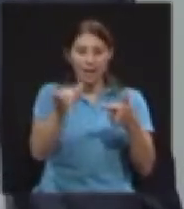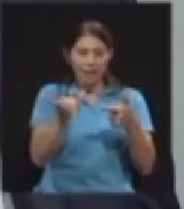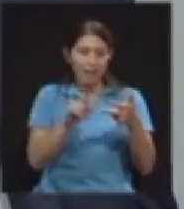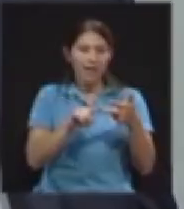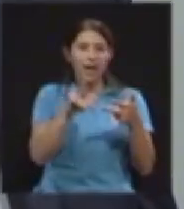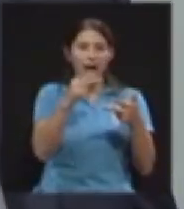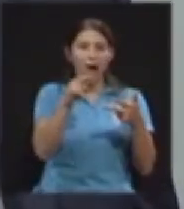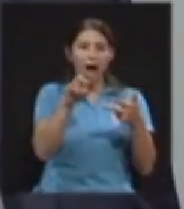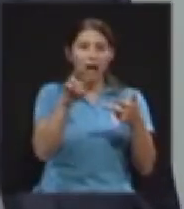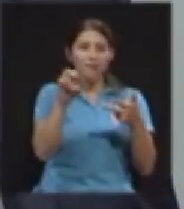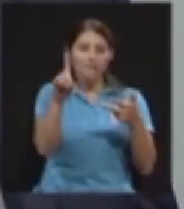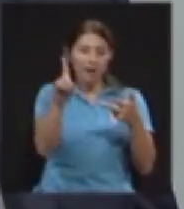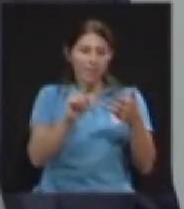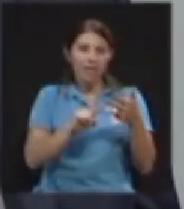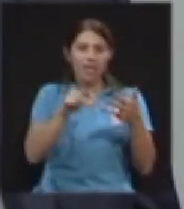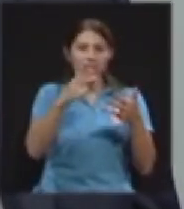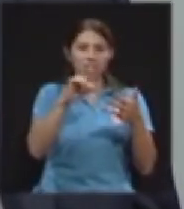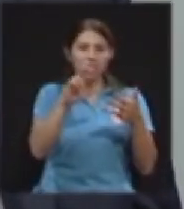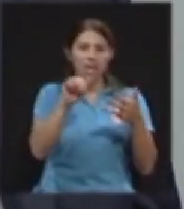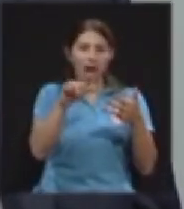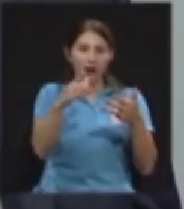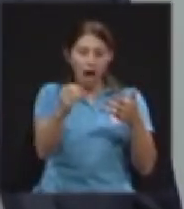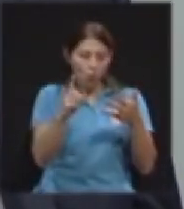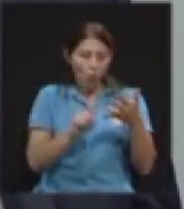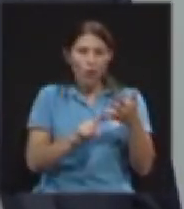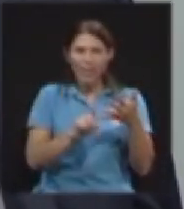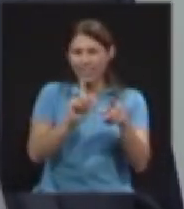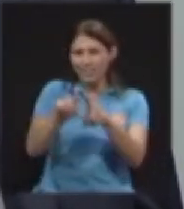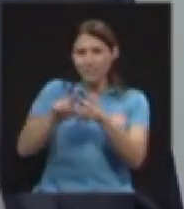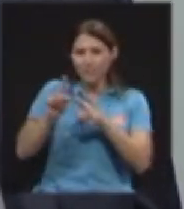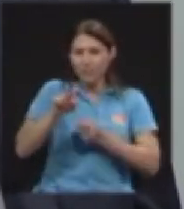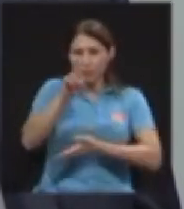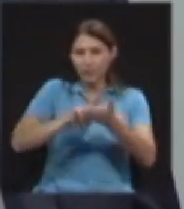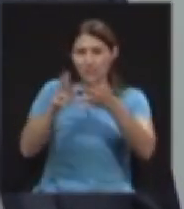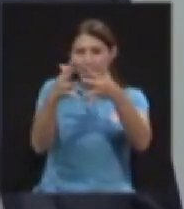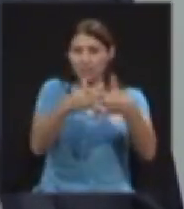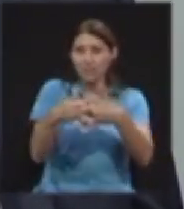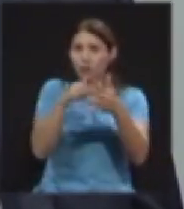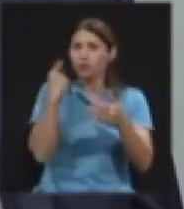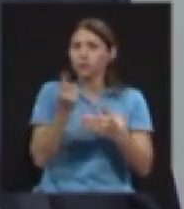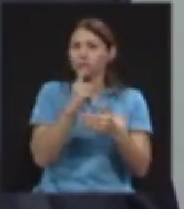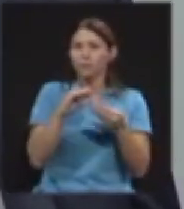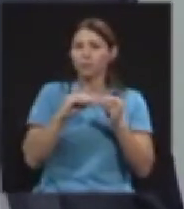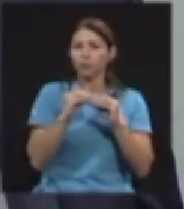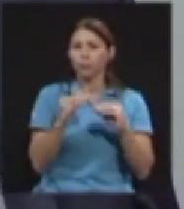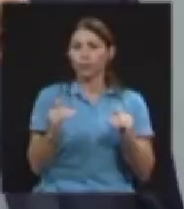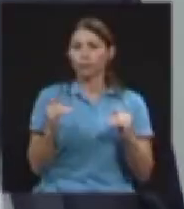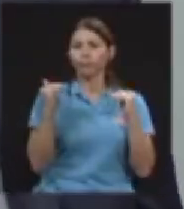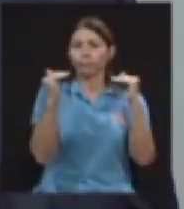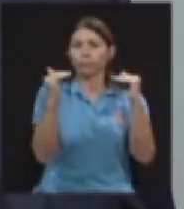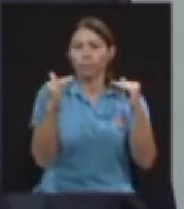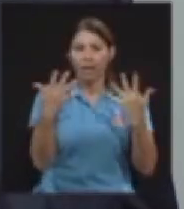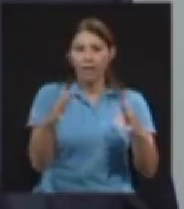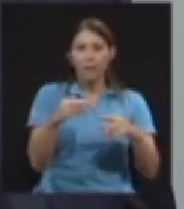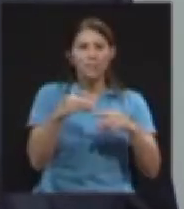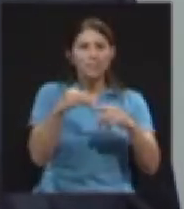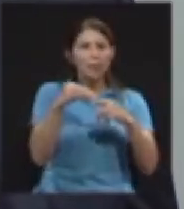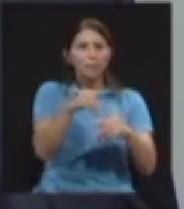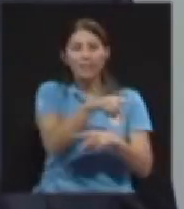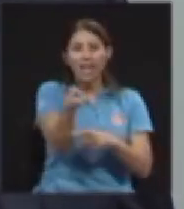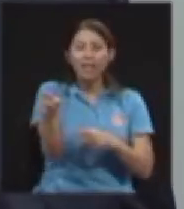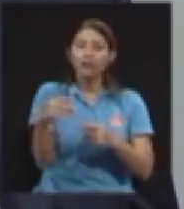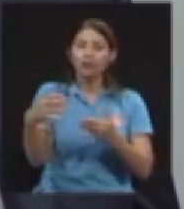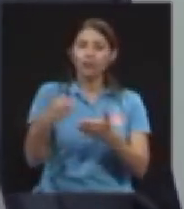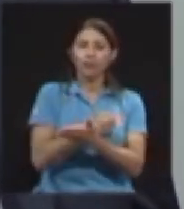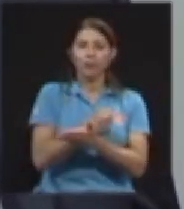UC San Diego, etcétera, etcétera, ¿verdad? En materia de economía, que es donde principalmente son los productores de premios Nobel